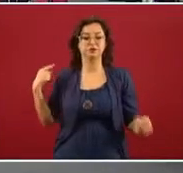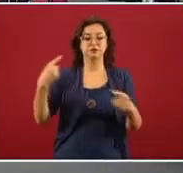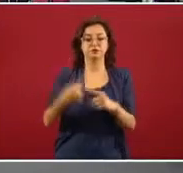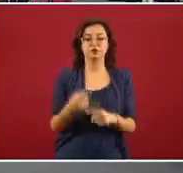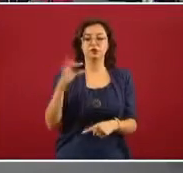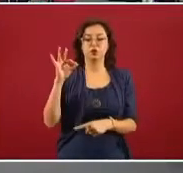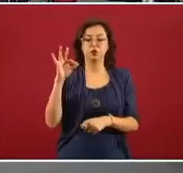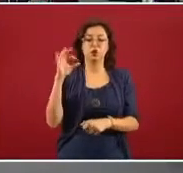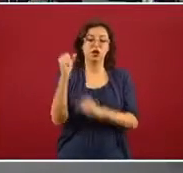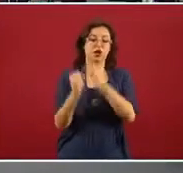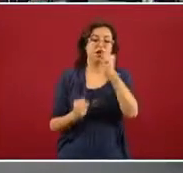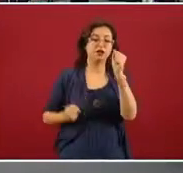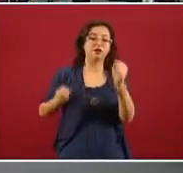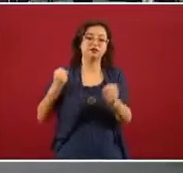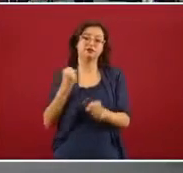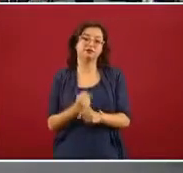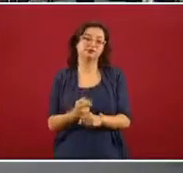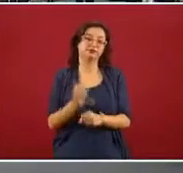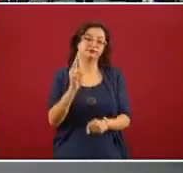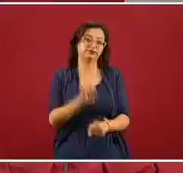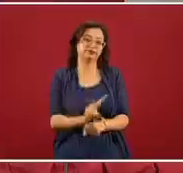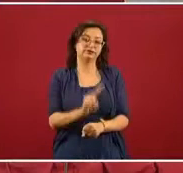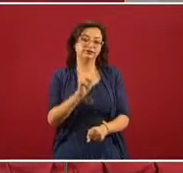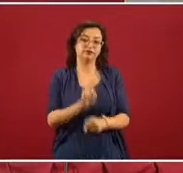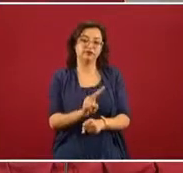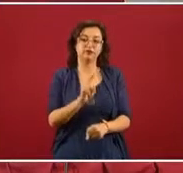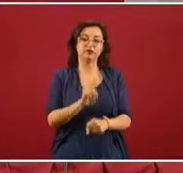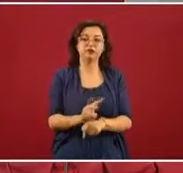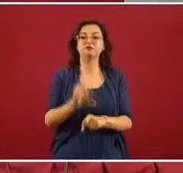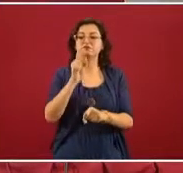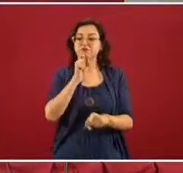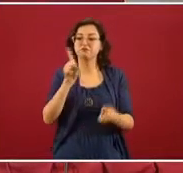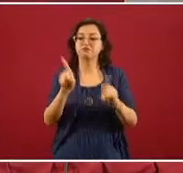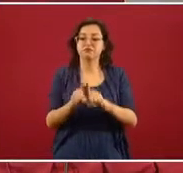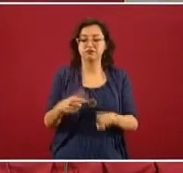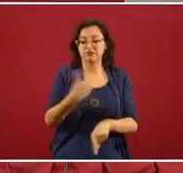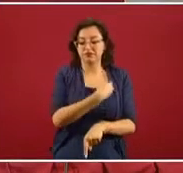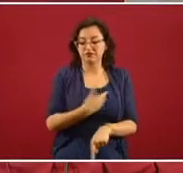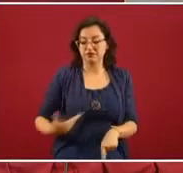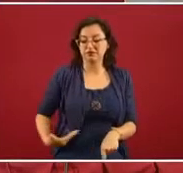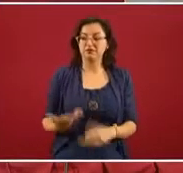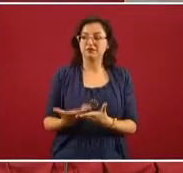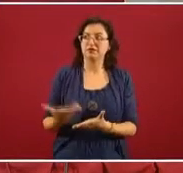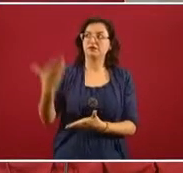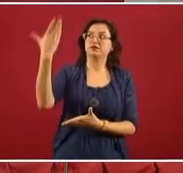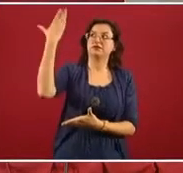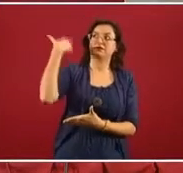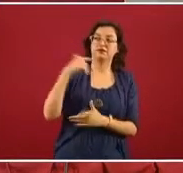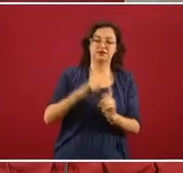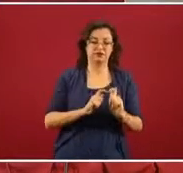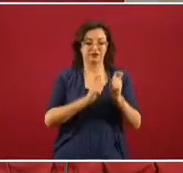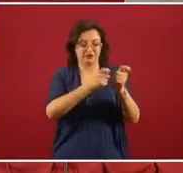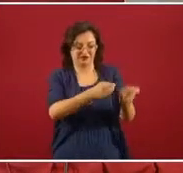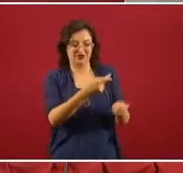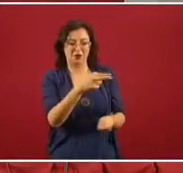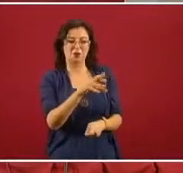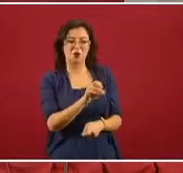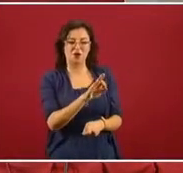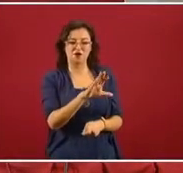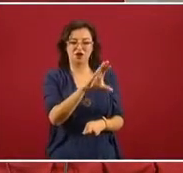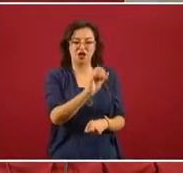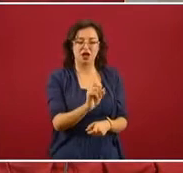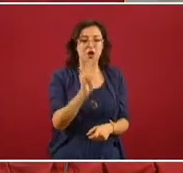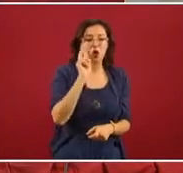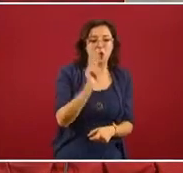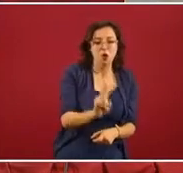40 años. Le tocó al presidente estar en el tema del quién es quién en los precios. No es